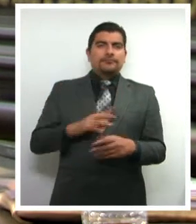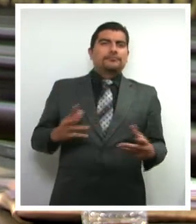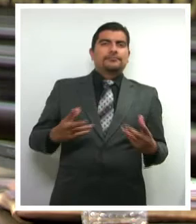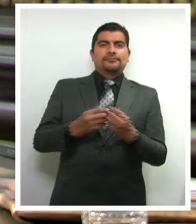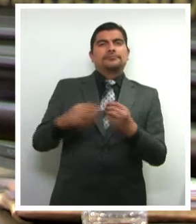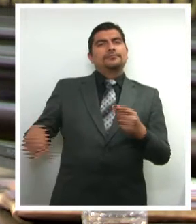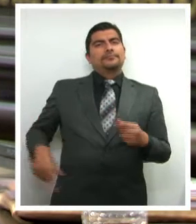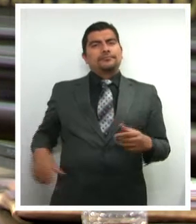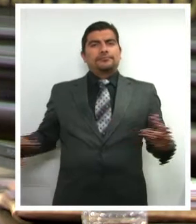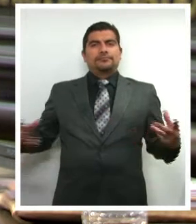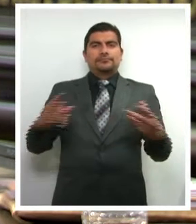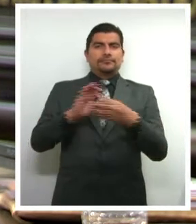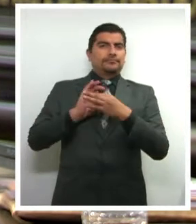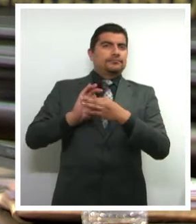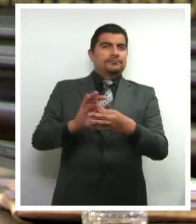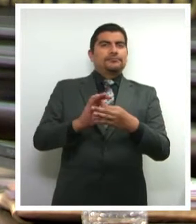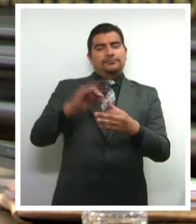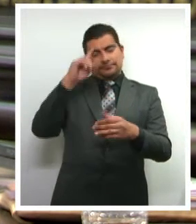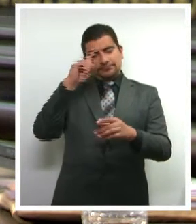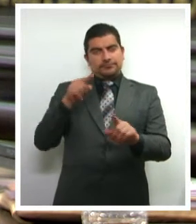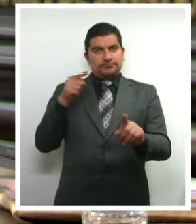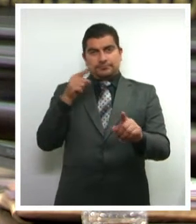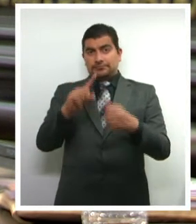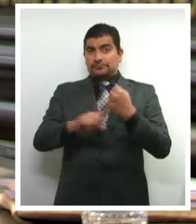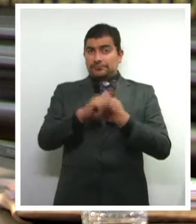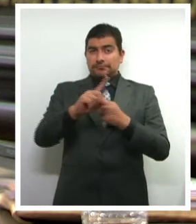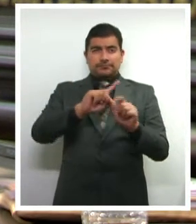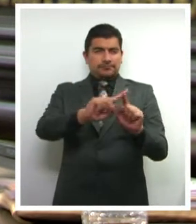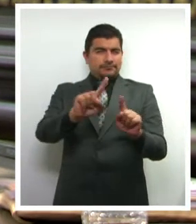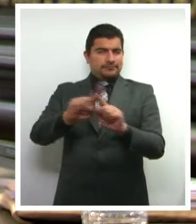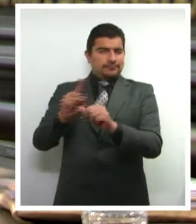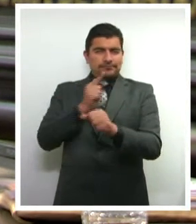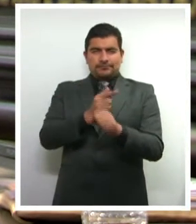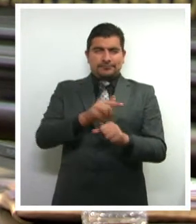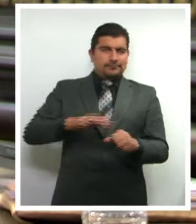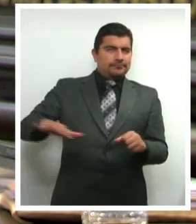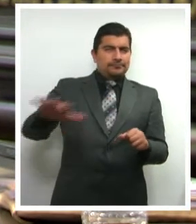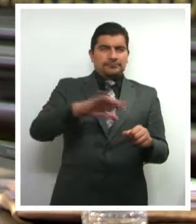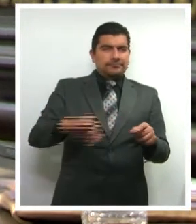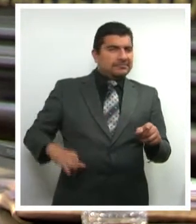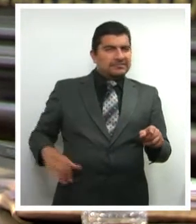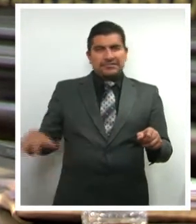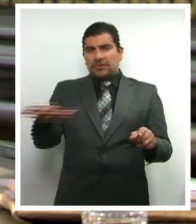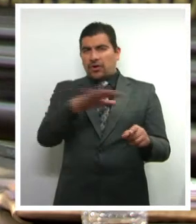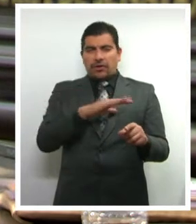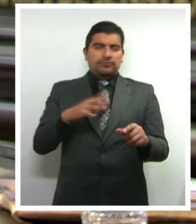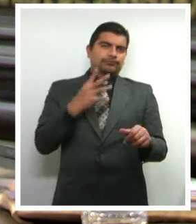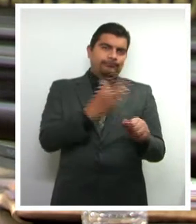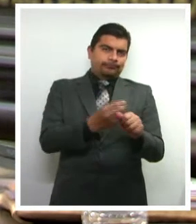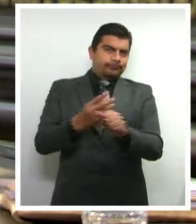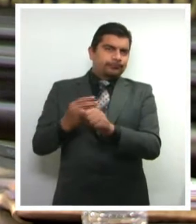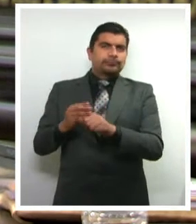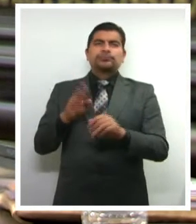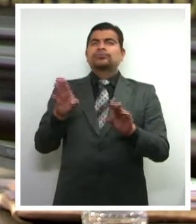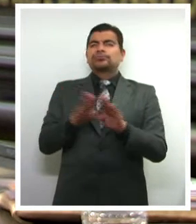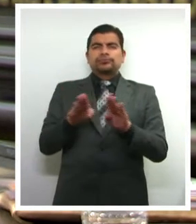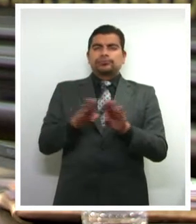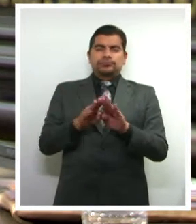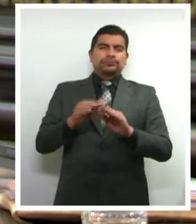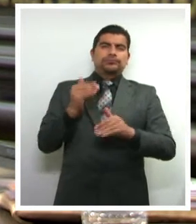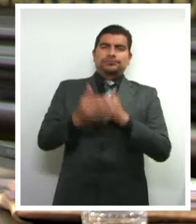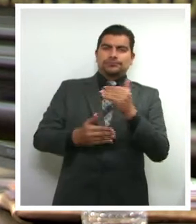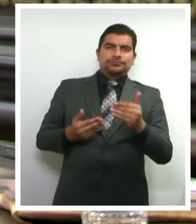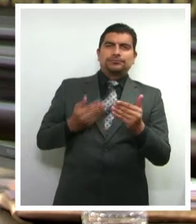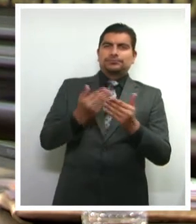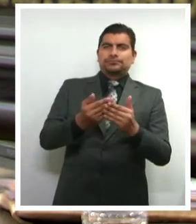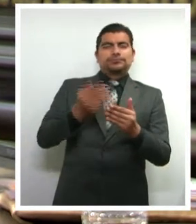desarrollo colectivo de soluciones a los problemas de interés público a través de la implementación